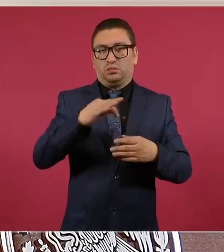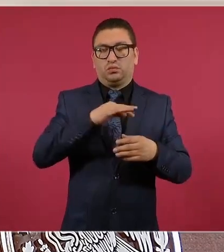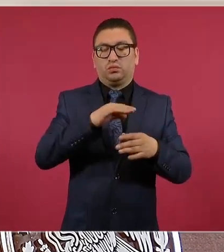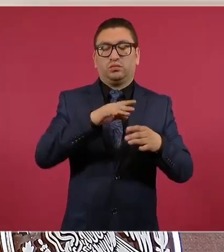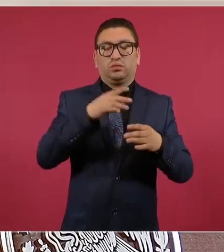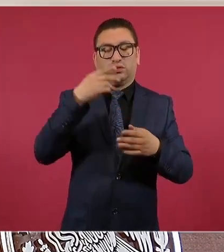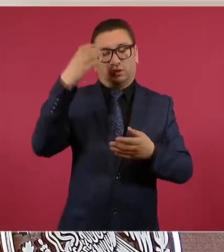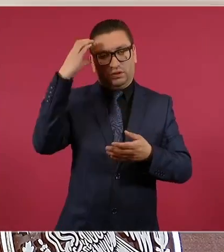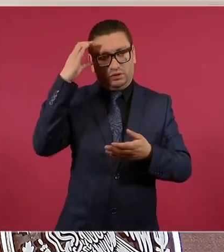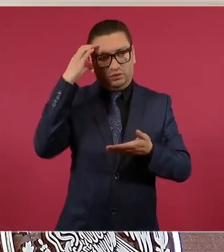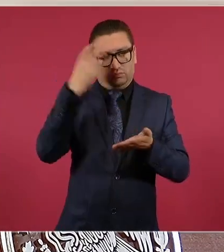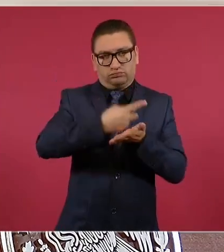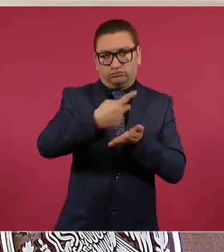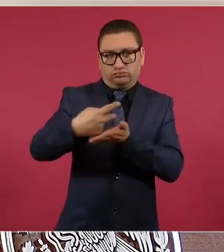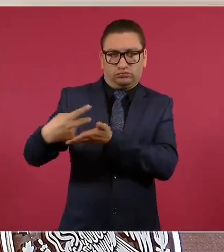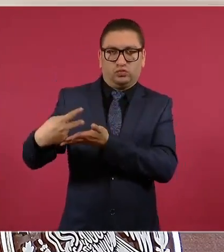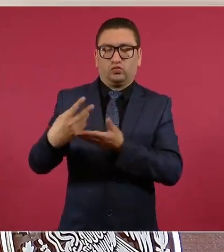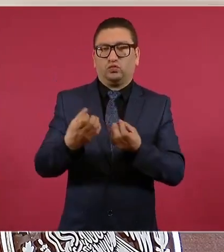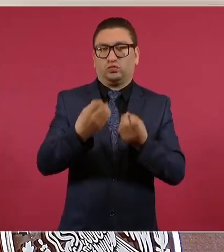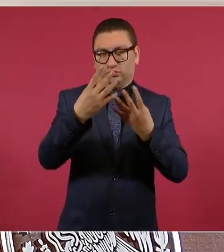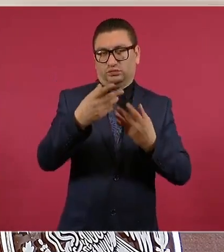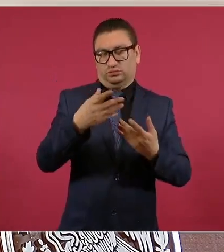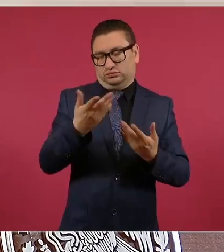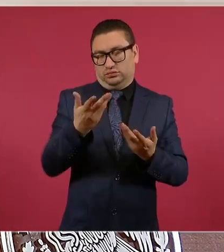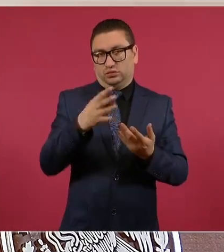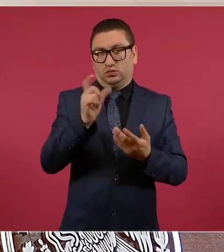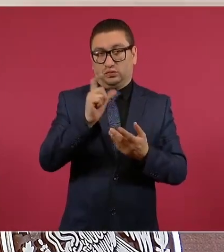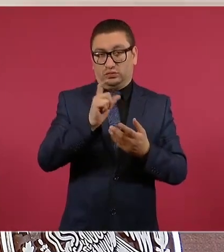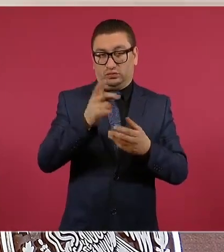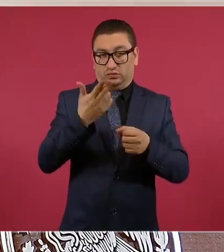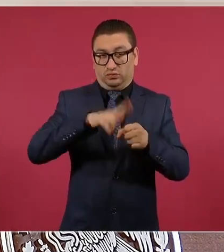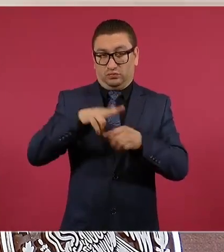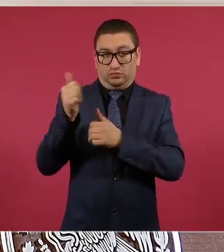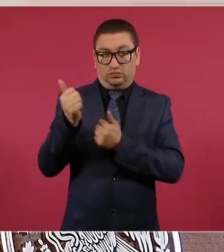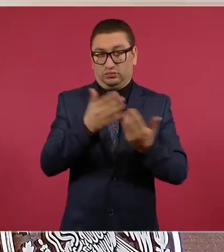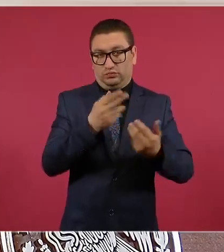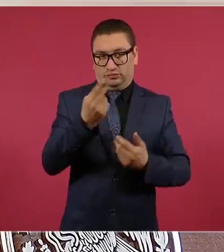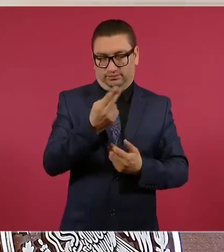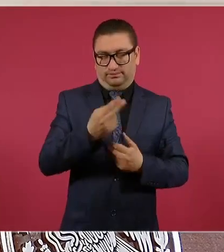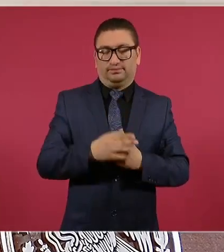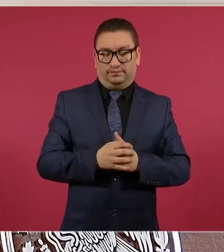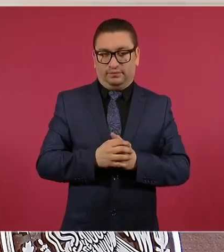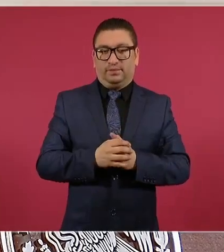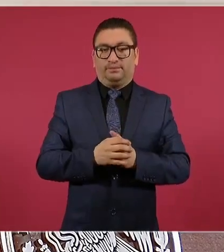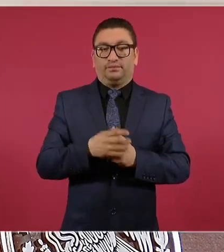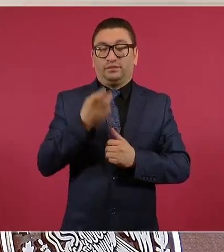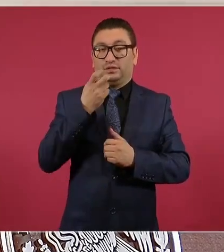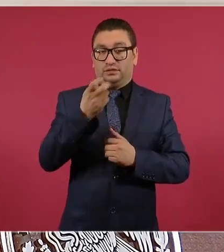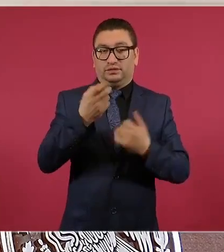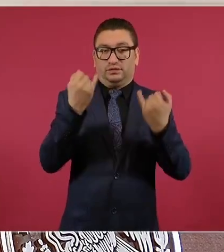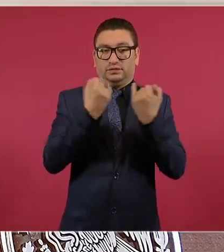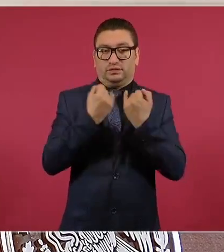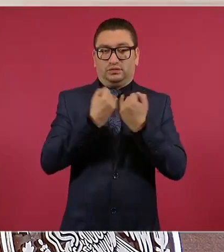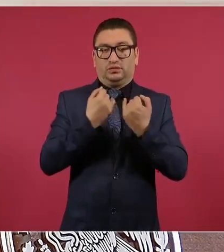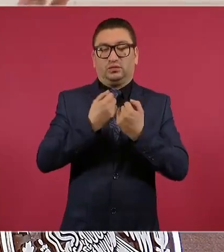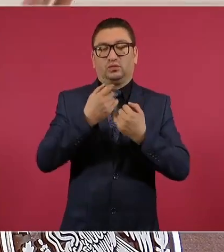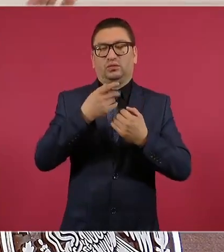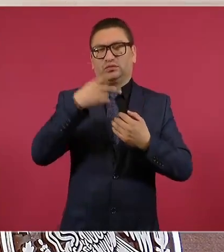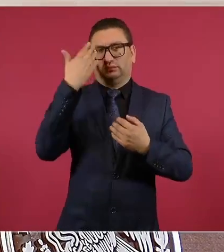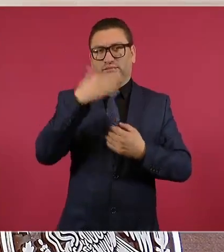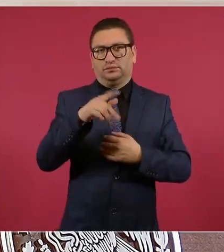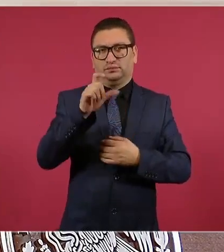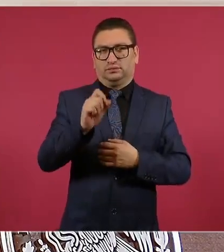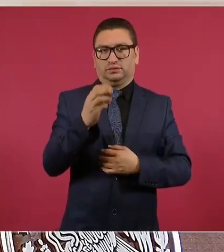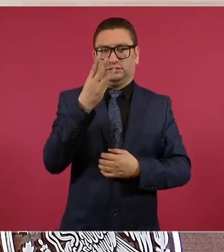se necesita justo eso, ¿no? Una hospitalización. Además de los montos de equipamiento en los